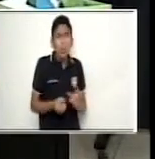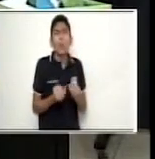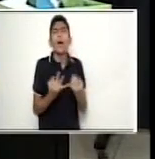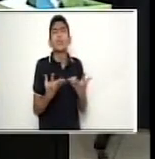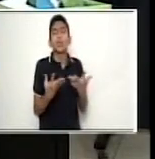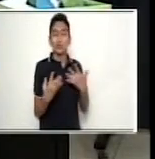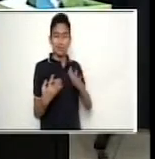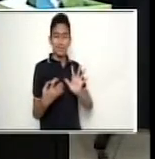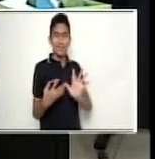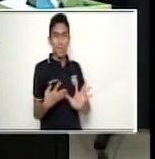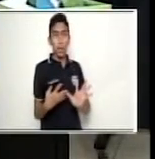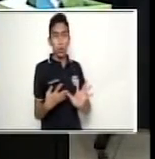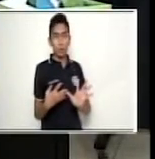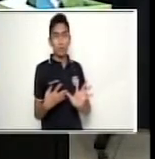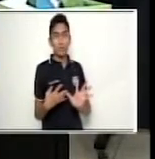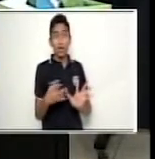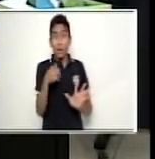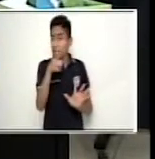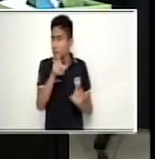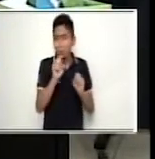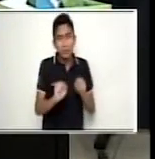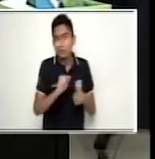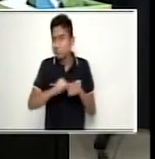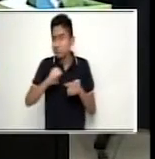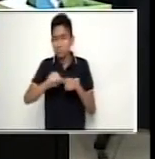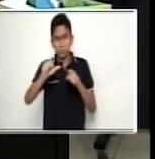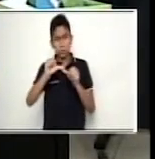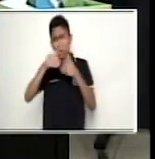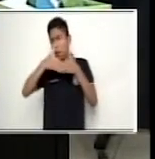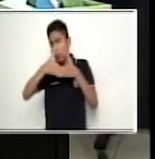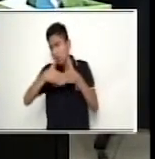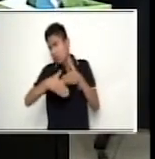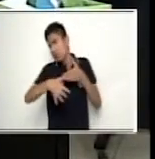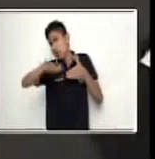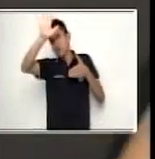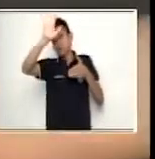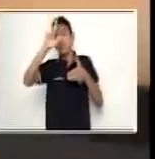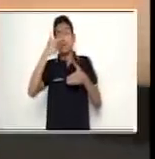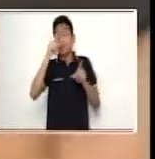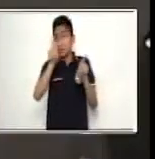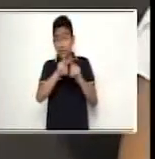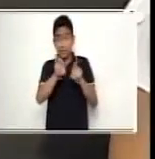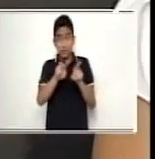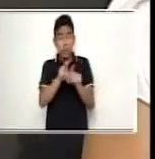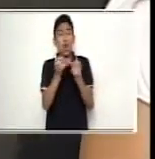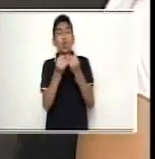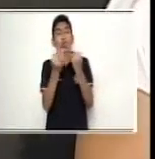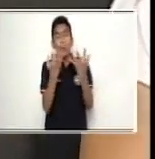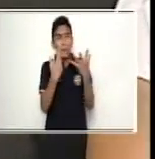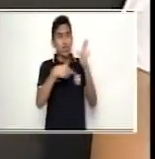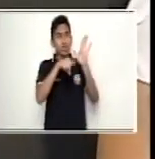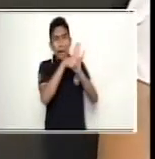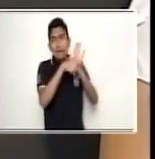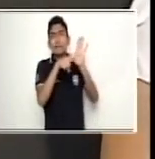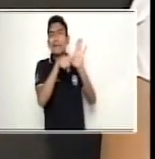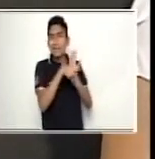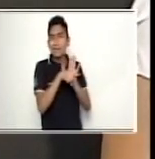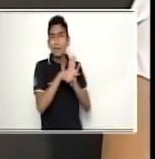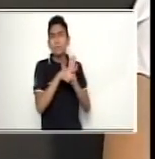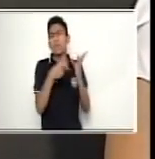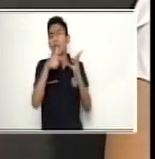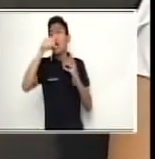Muy bien, con esto puedes seguir repasando infinitamente las operaciones en la resta. En esta